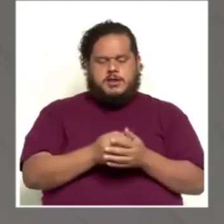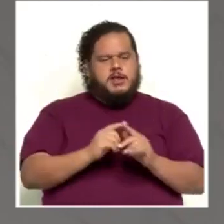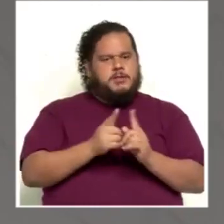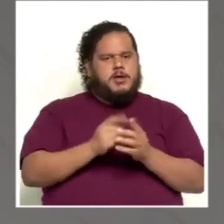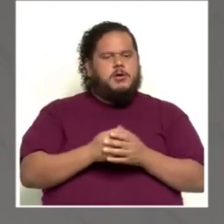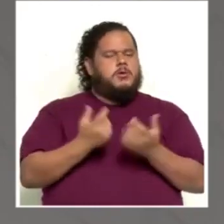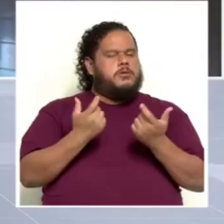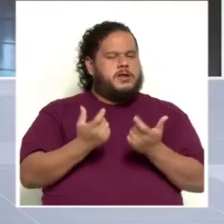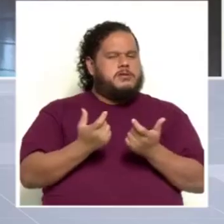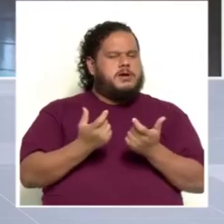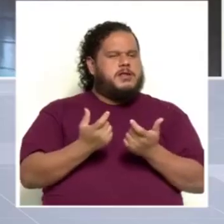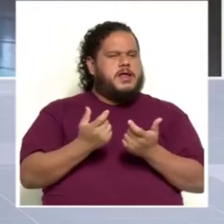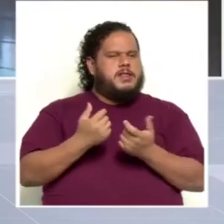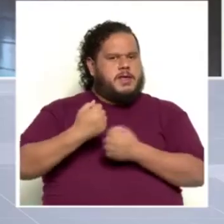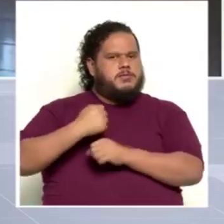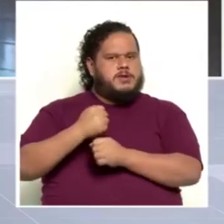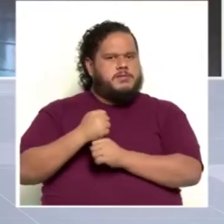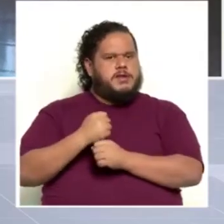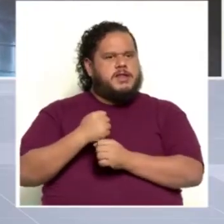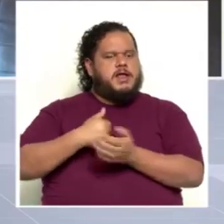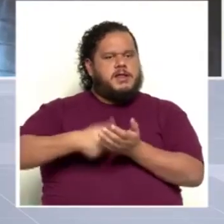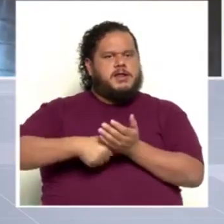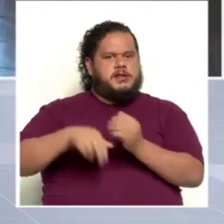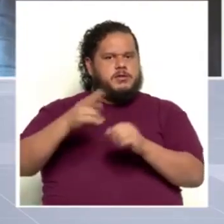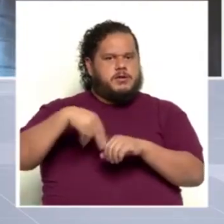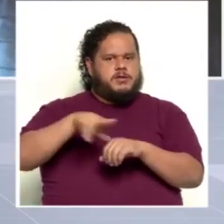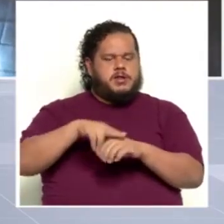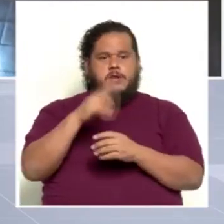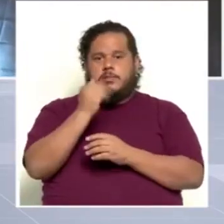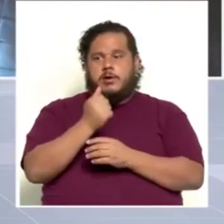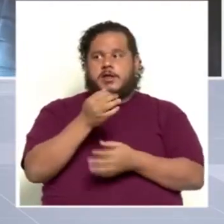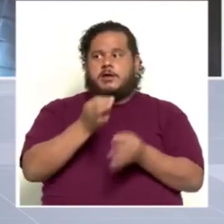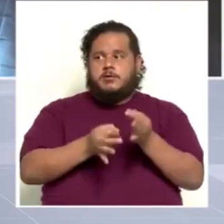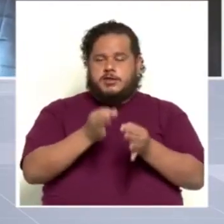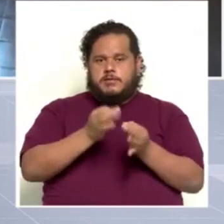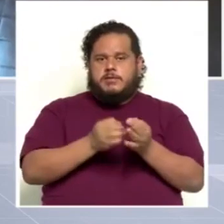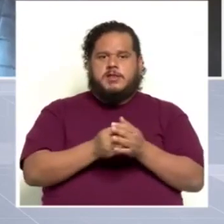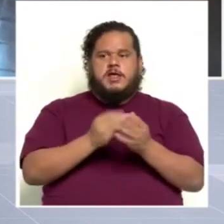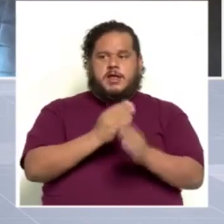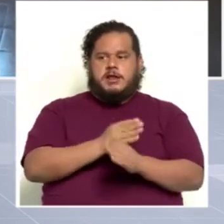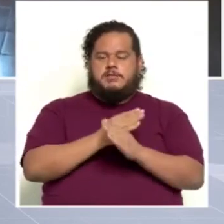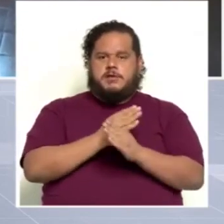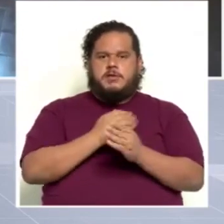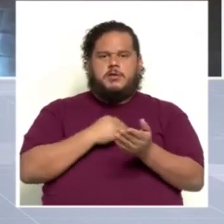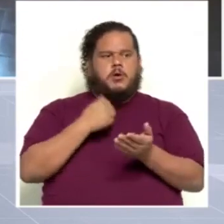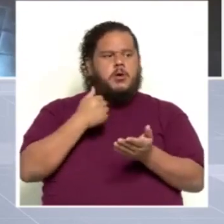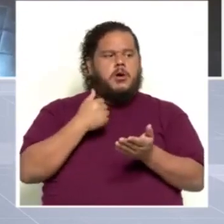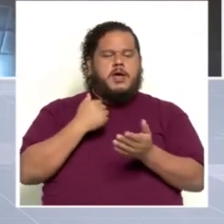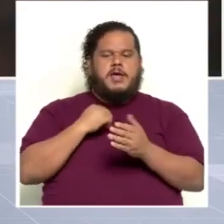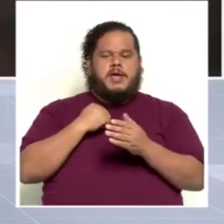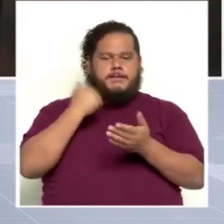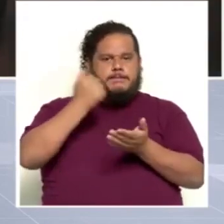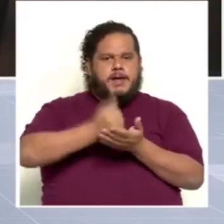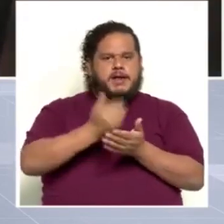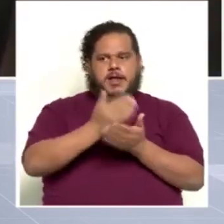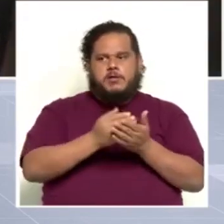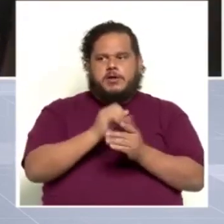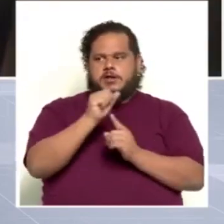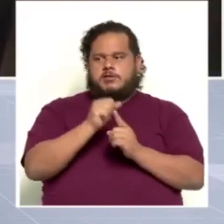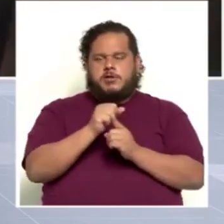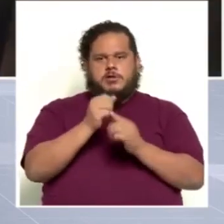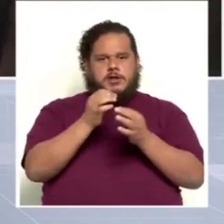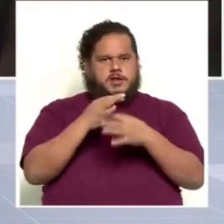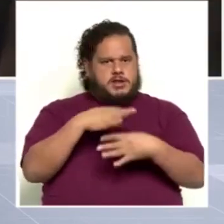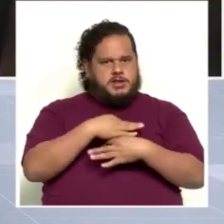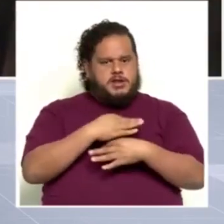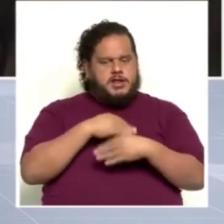una suerte de municipalización de la elección nacional, porque justamente el abstencionismo marca algunas diferencias interesantes, catapulta